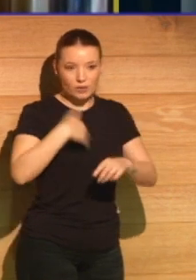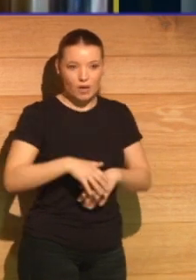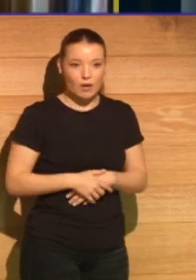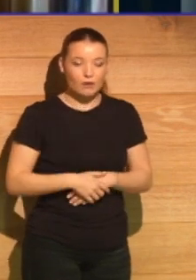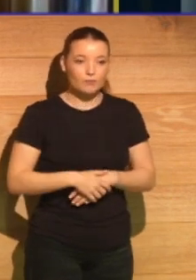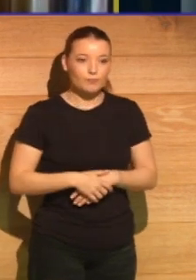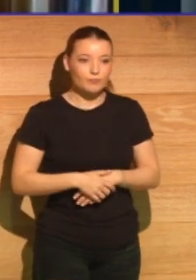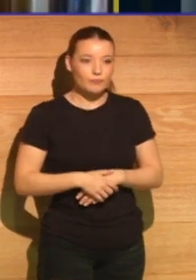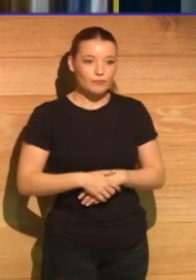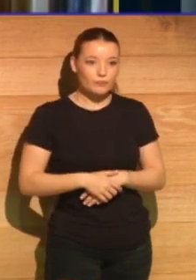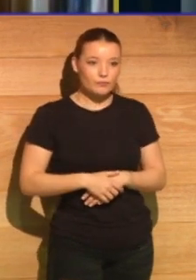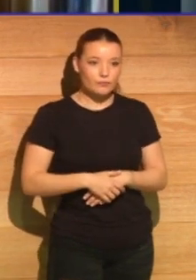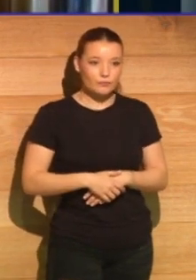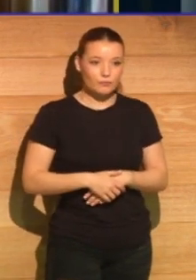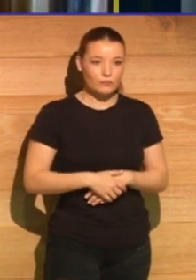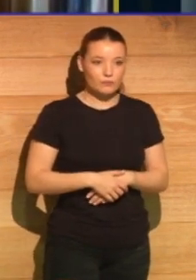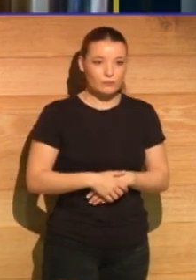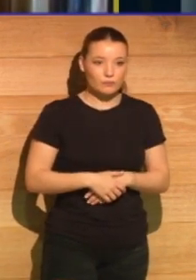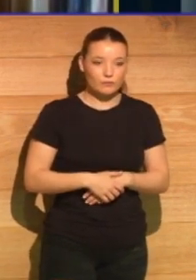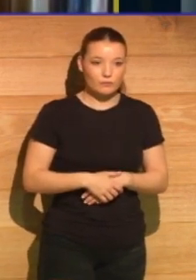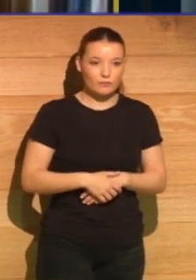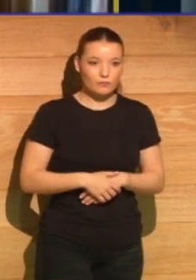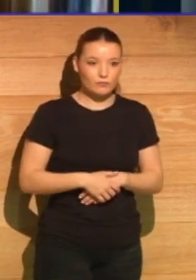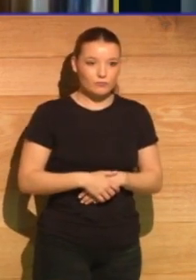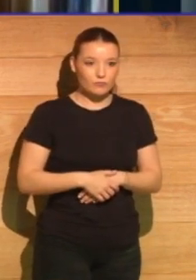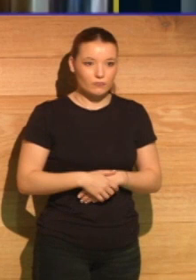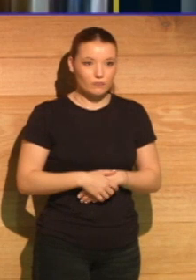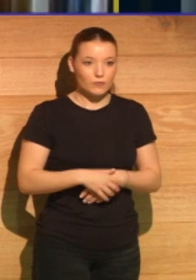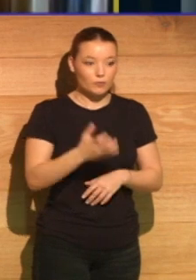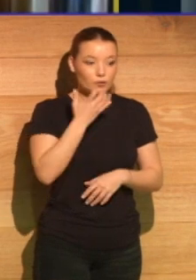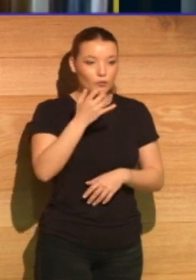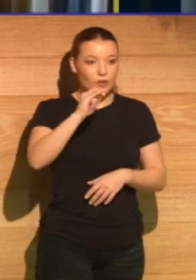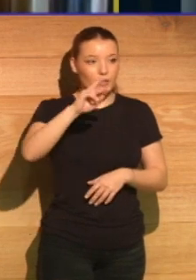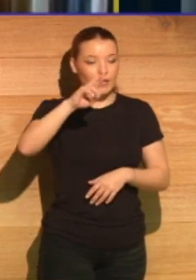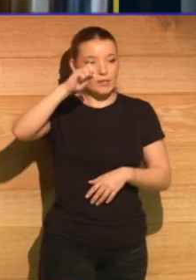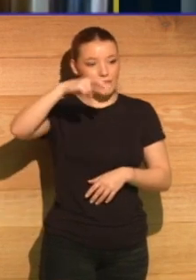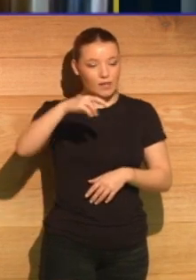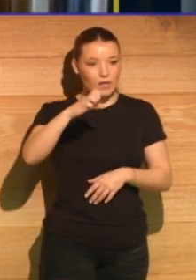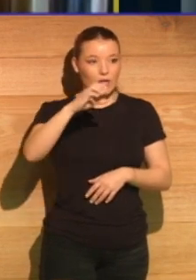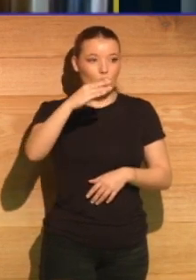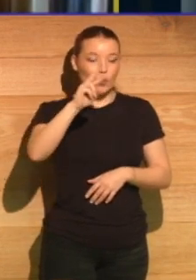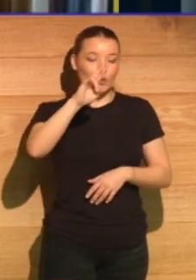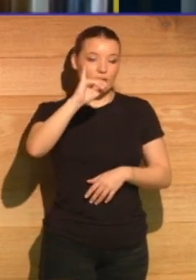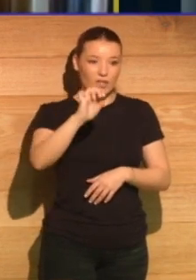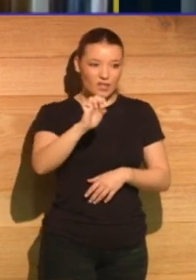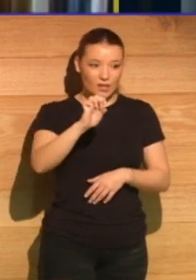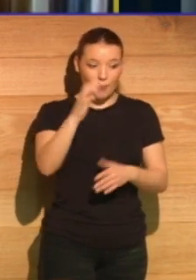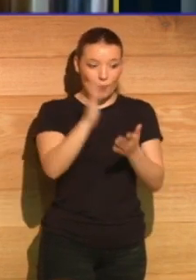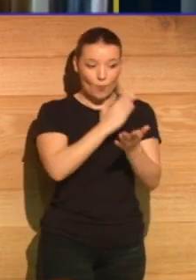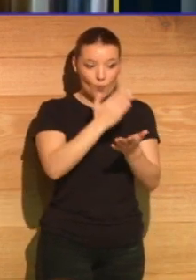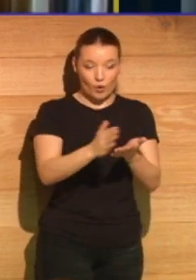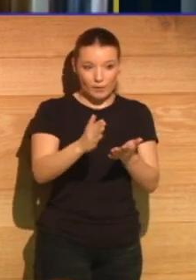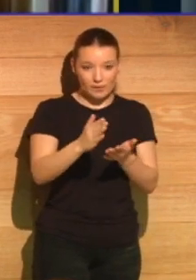de Ada Lovelace o incluso Irene Curie siempre iba con poemas y